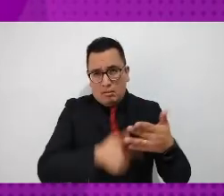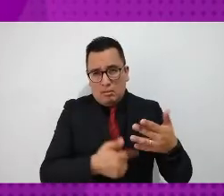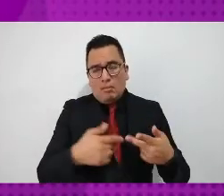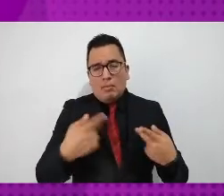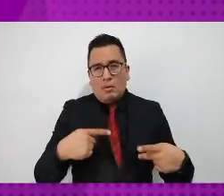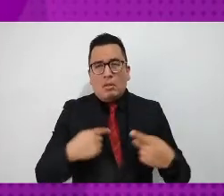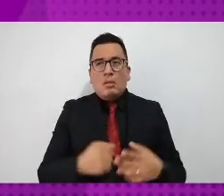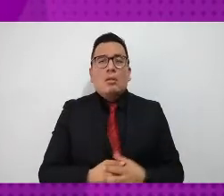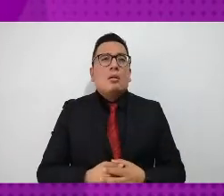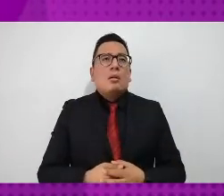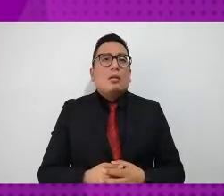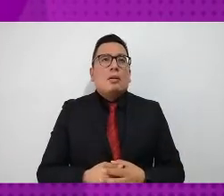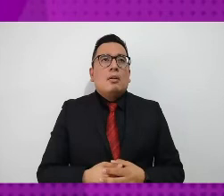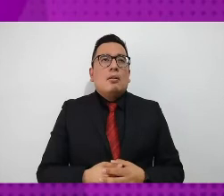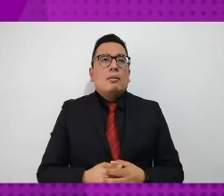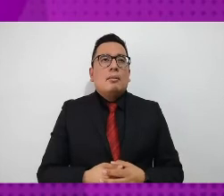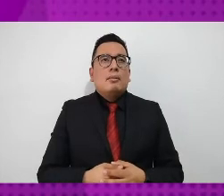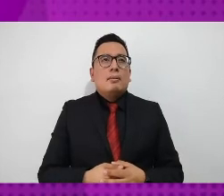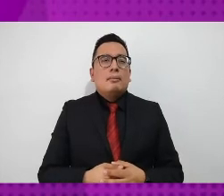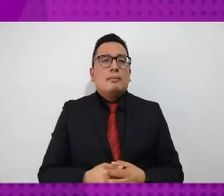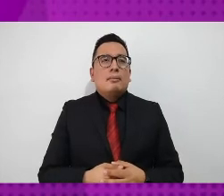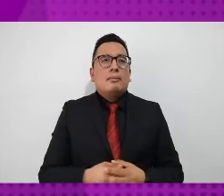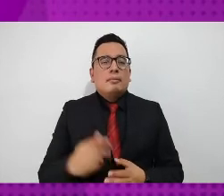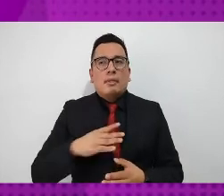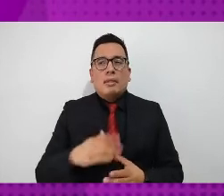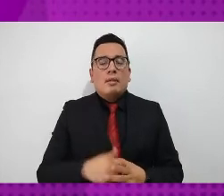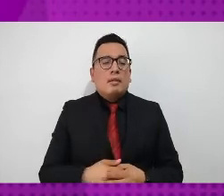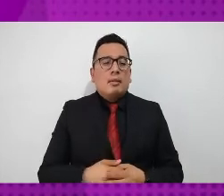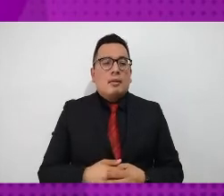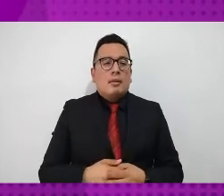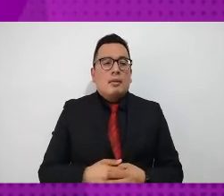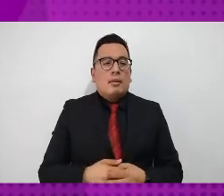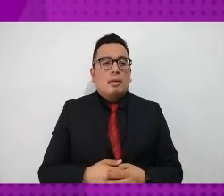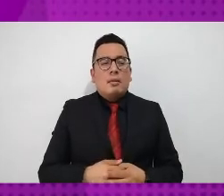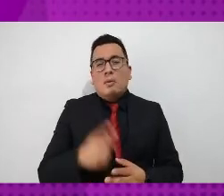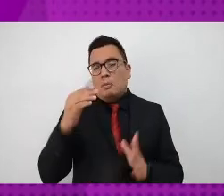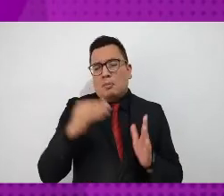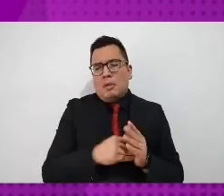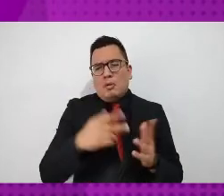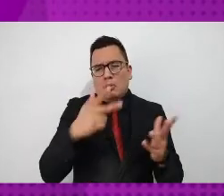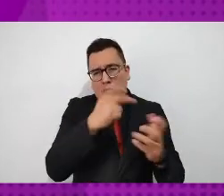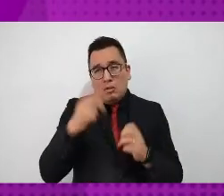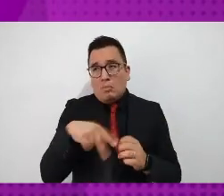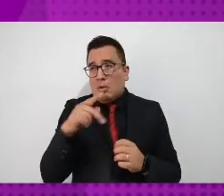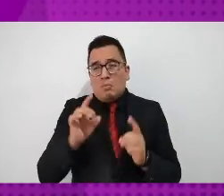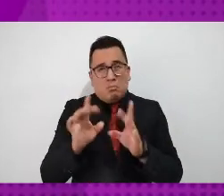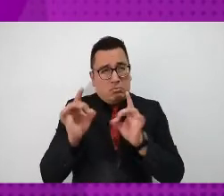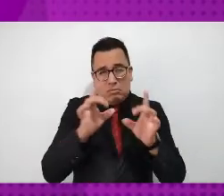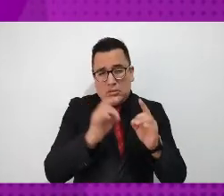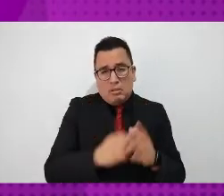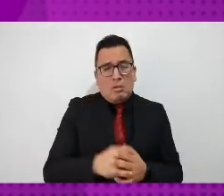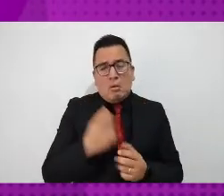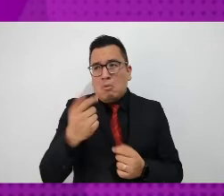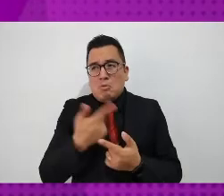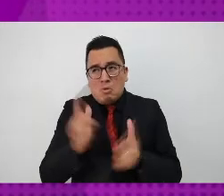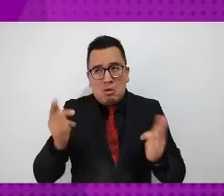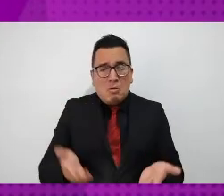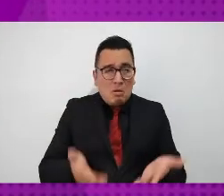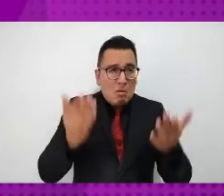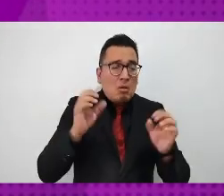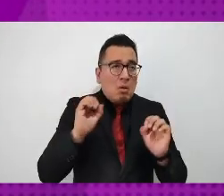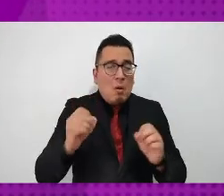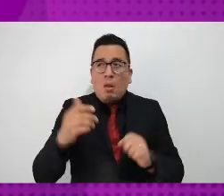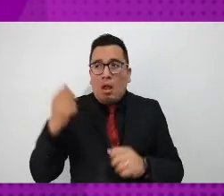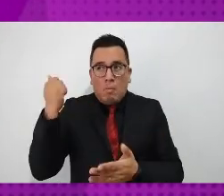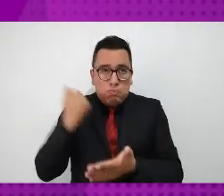preventiva el universo fue reduciendo se habían en un principio más de 1800 por diversas razones salieron en libertad o les